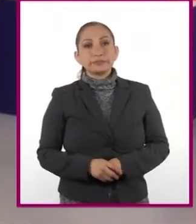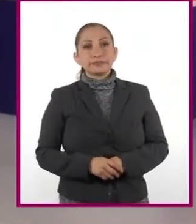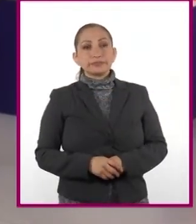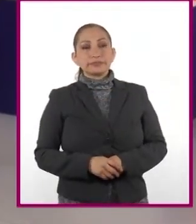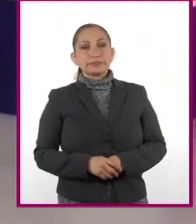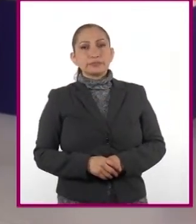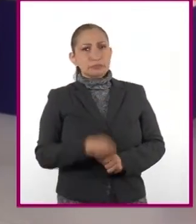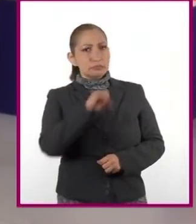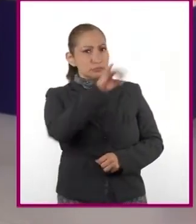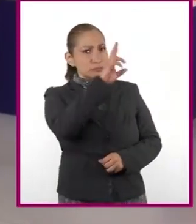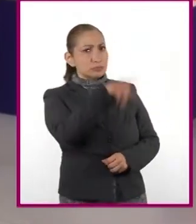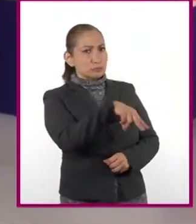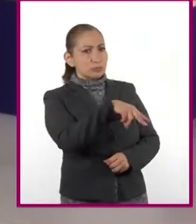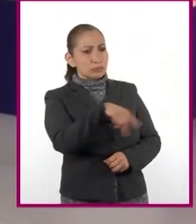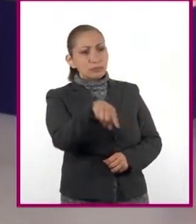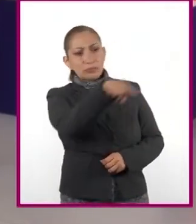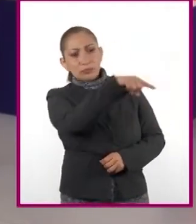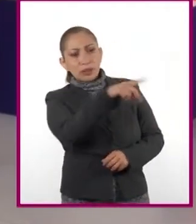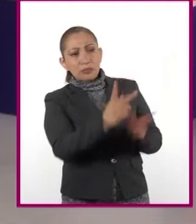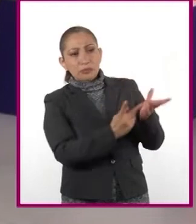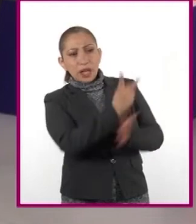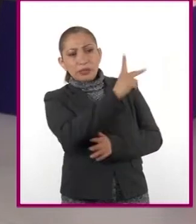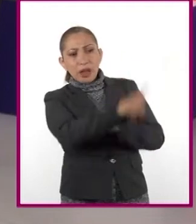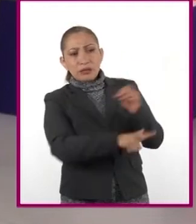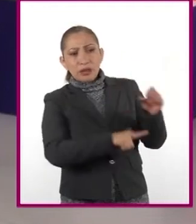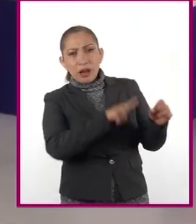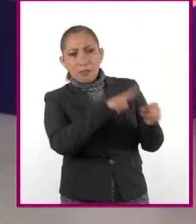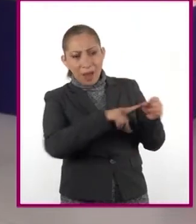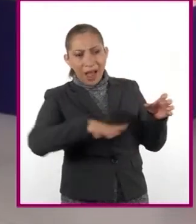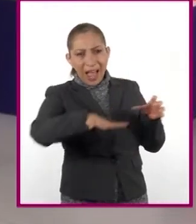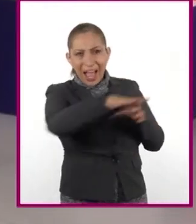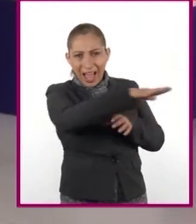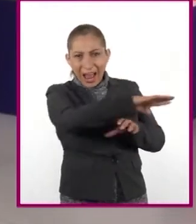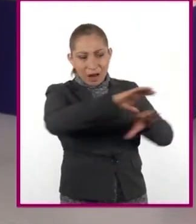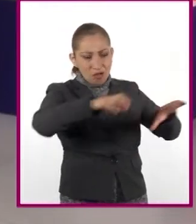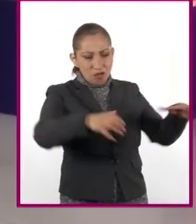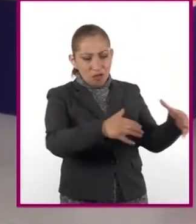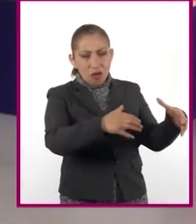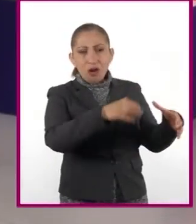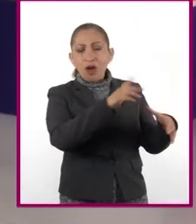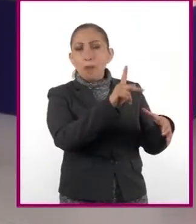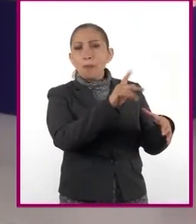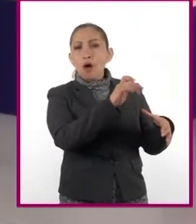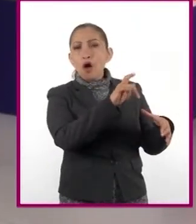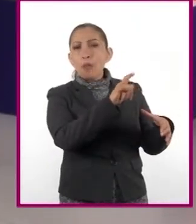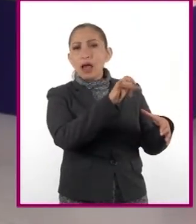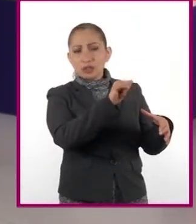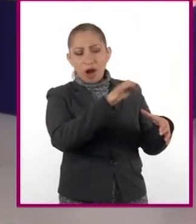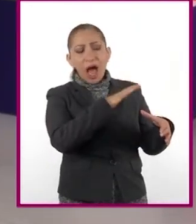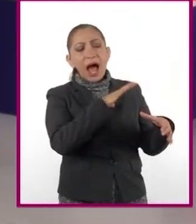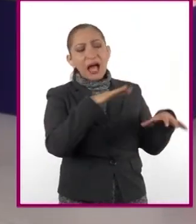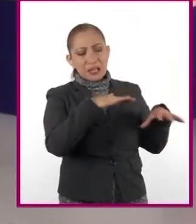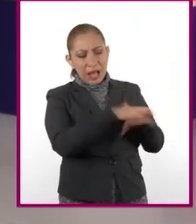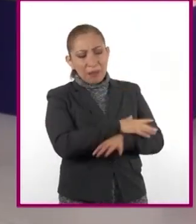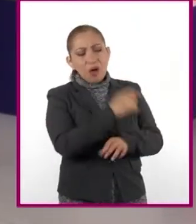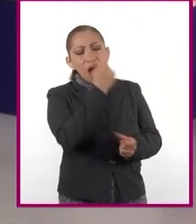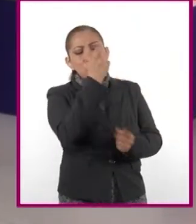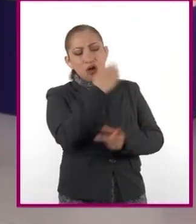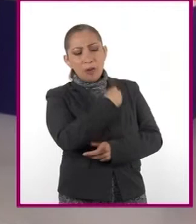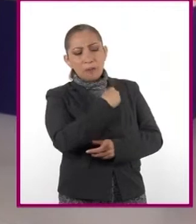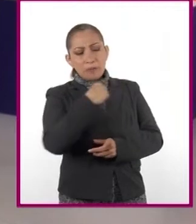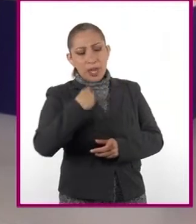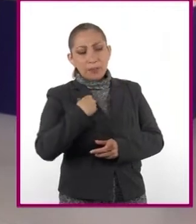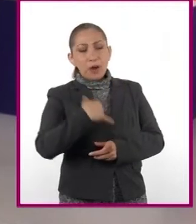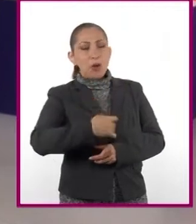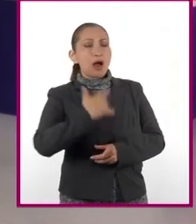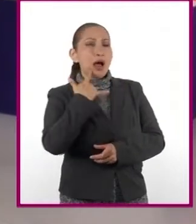Si bien es cierto que los organismos dentro de una población poseen variaciones que les permiten que algunos miembros